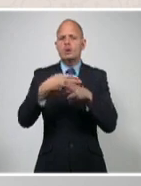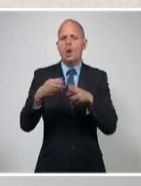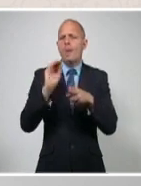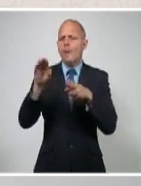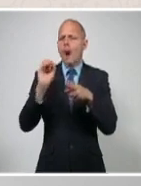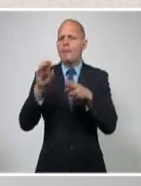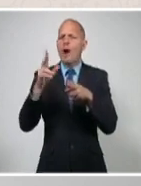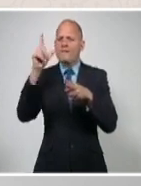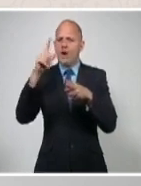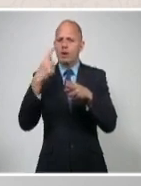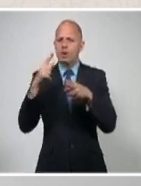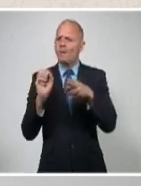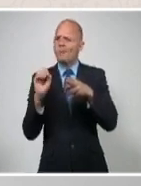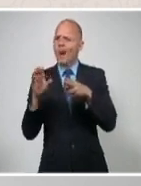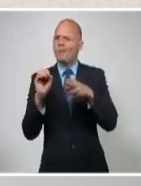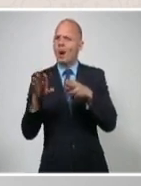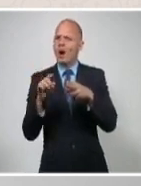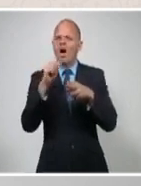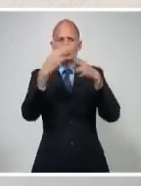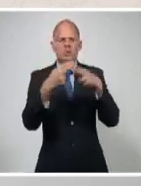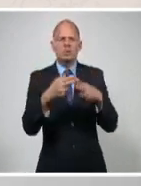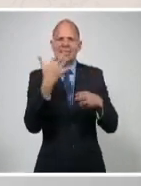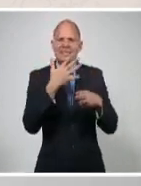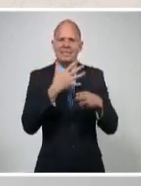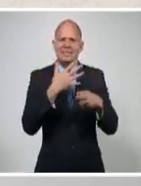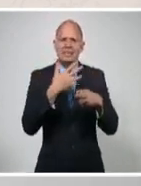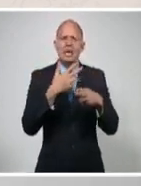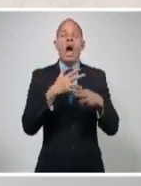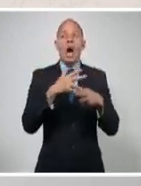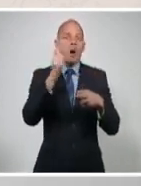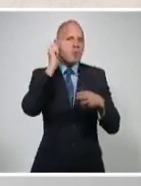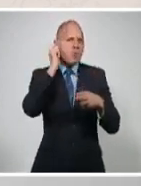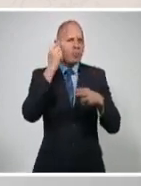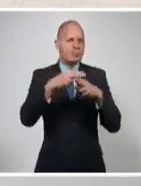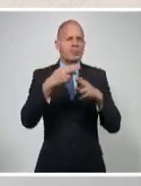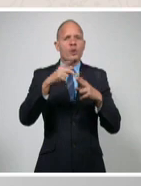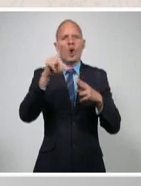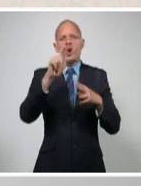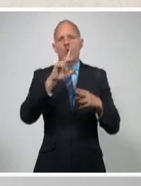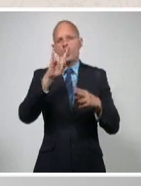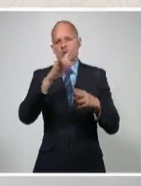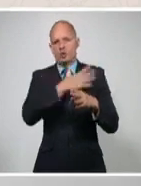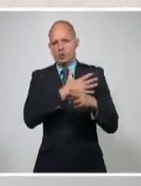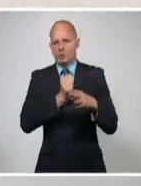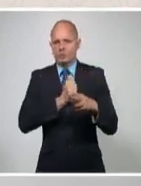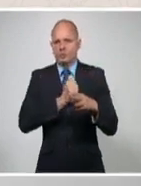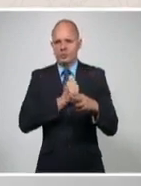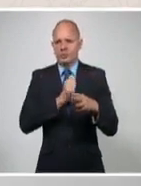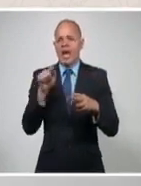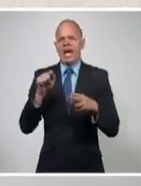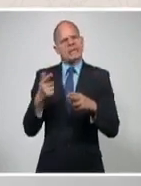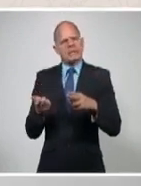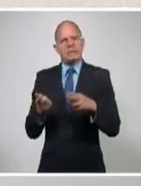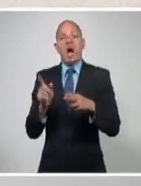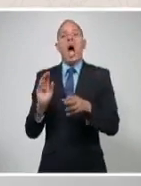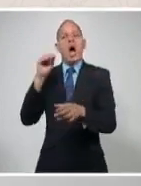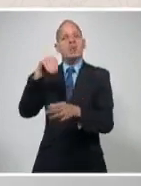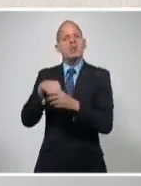sus integrantes, vean los nombres. Luz Escobar, ¿quién es? Reportera de la plataforma anticubana 14 y